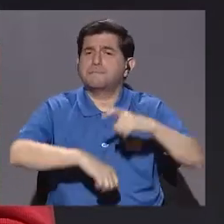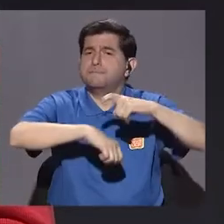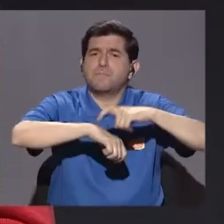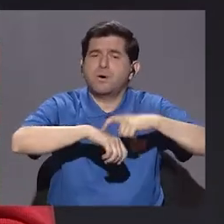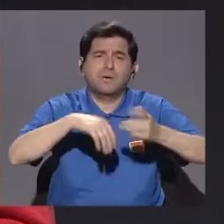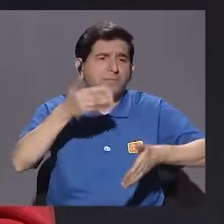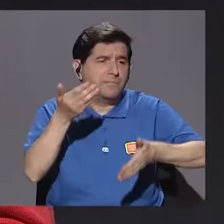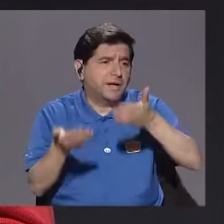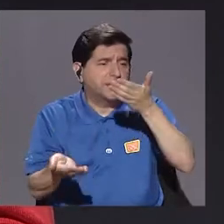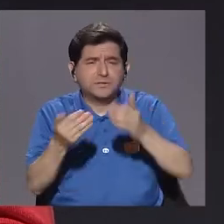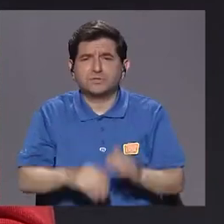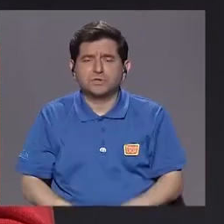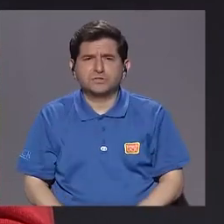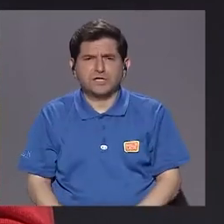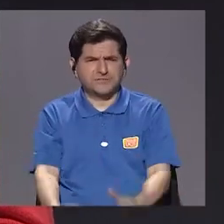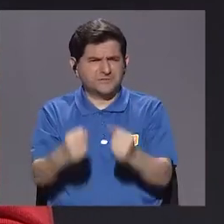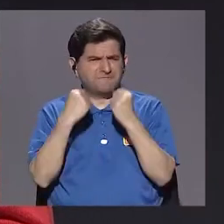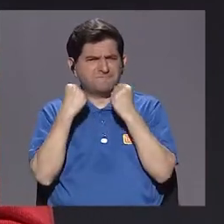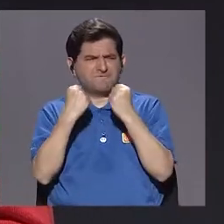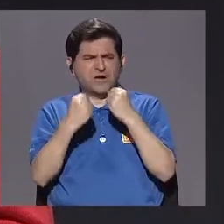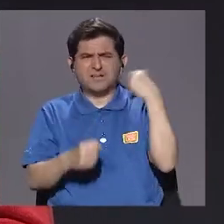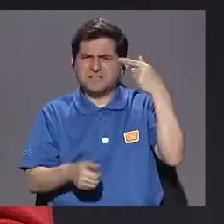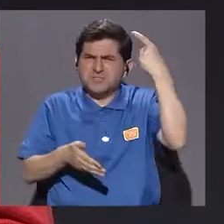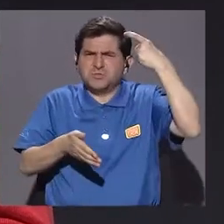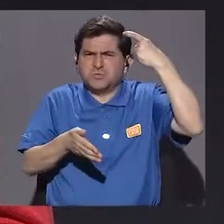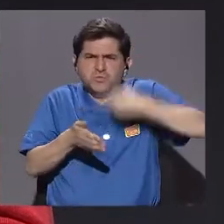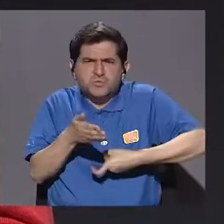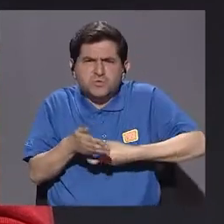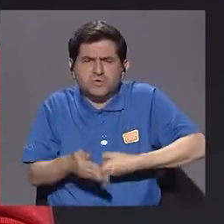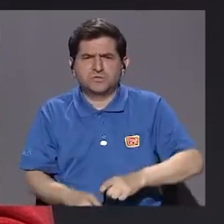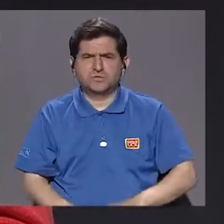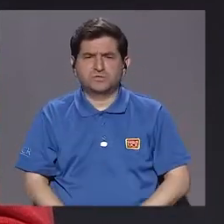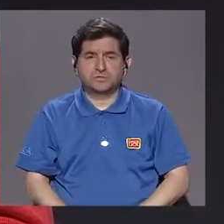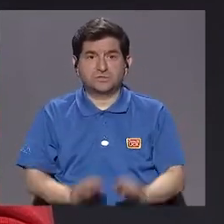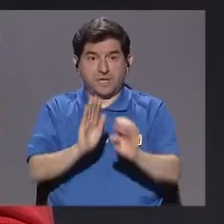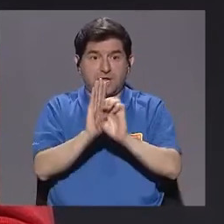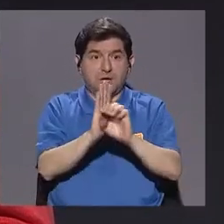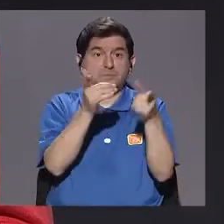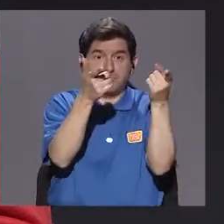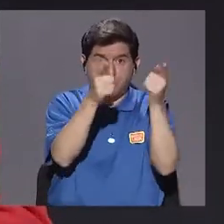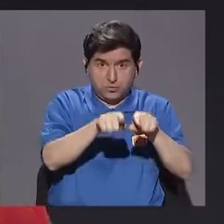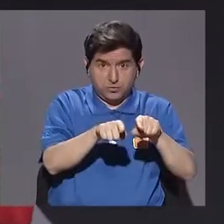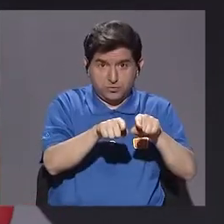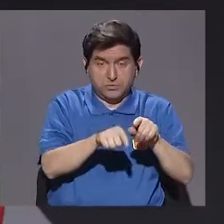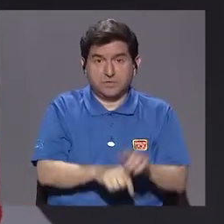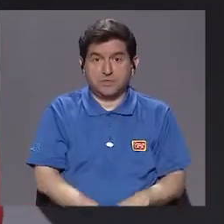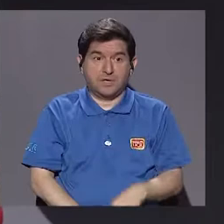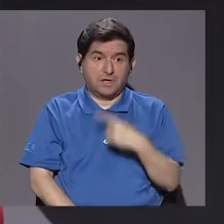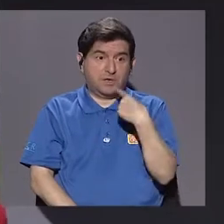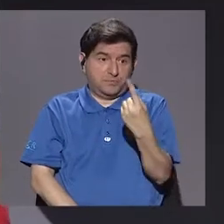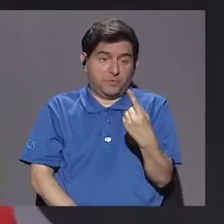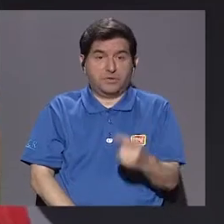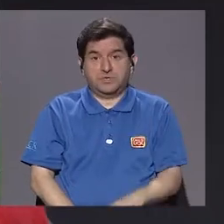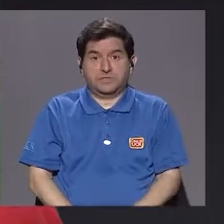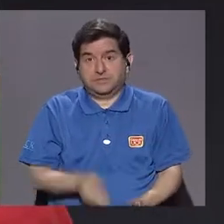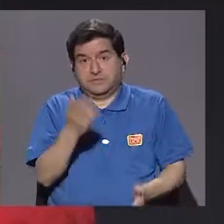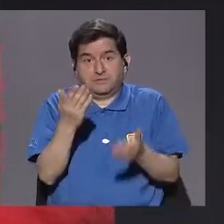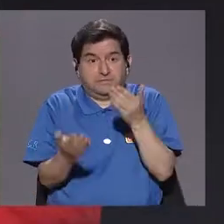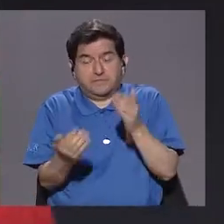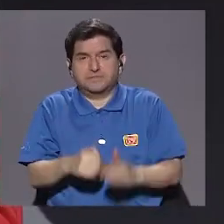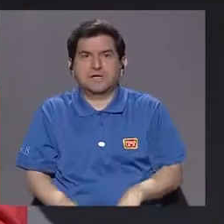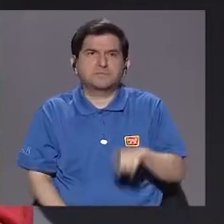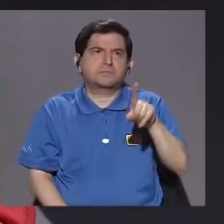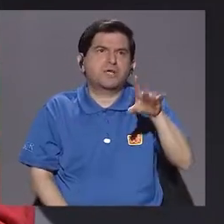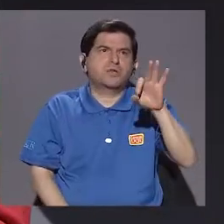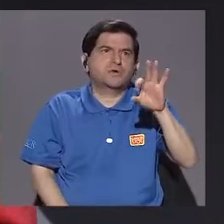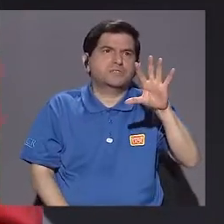de intensas dictaduras como las hubo por poner un par de aguada más desde